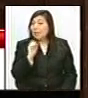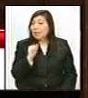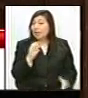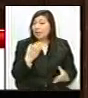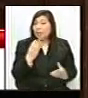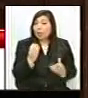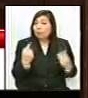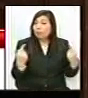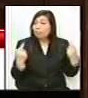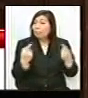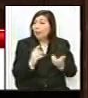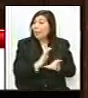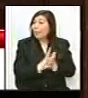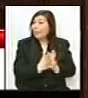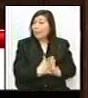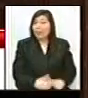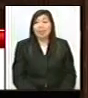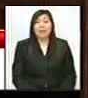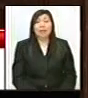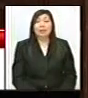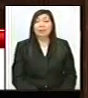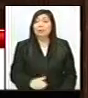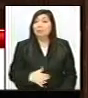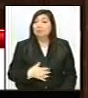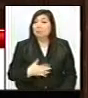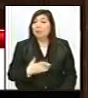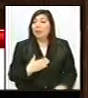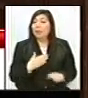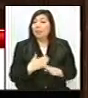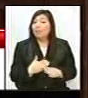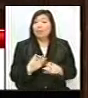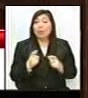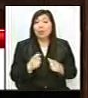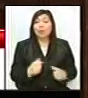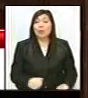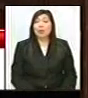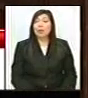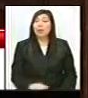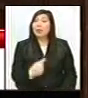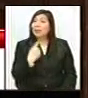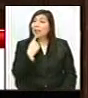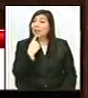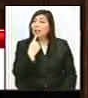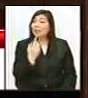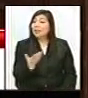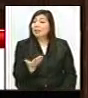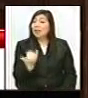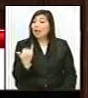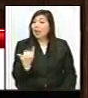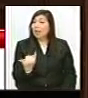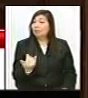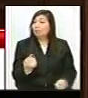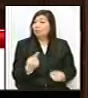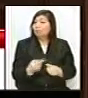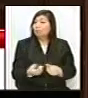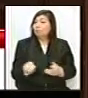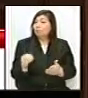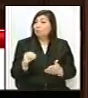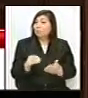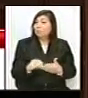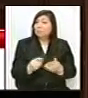sin contradicción, sin la posibilidad de que la defensa controle lo que dice. Y a eso le sumamos